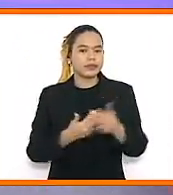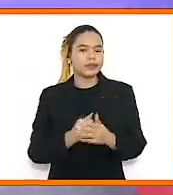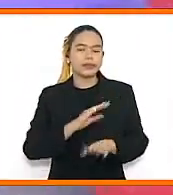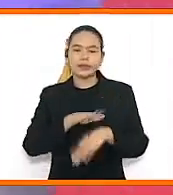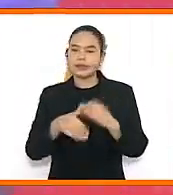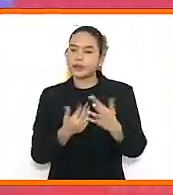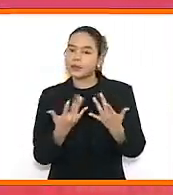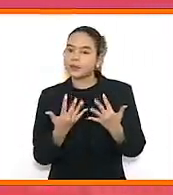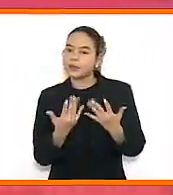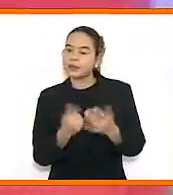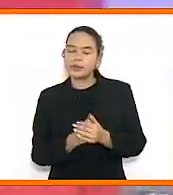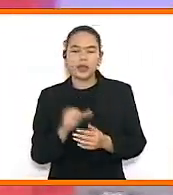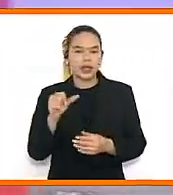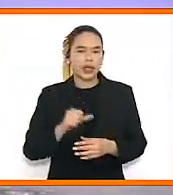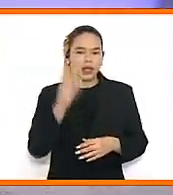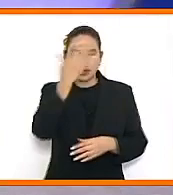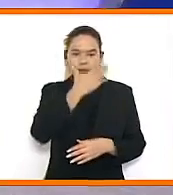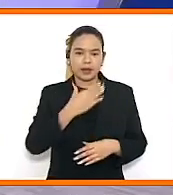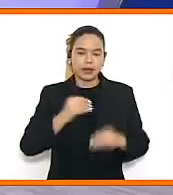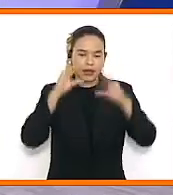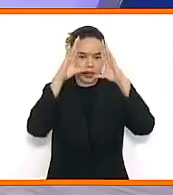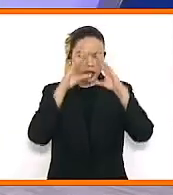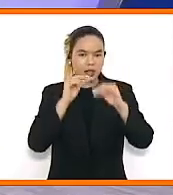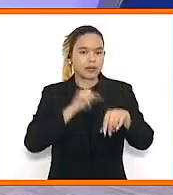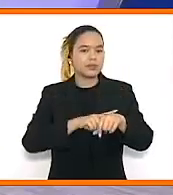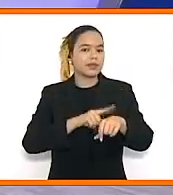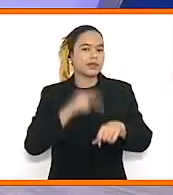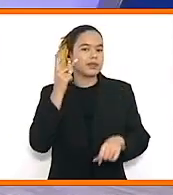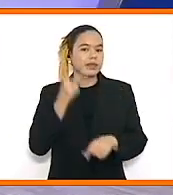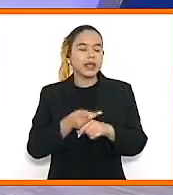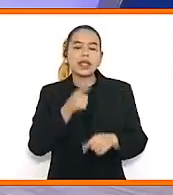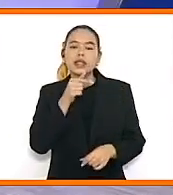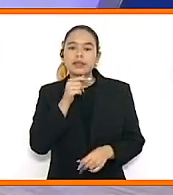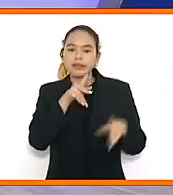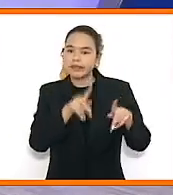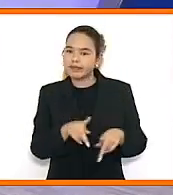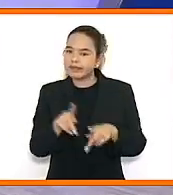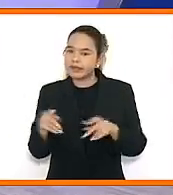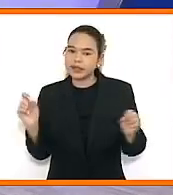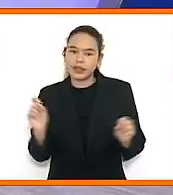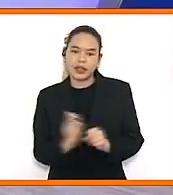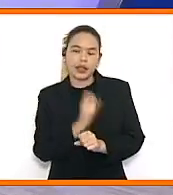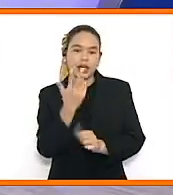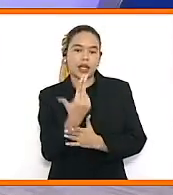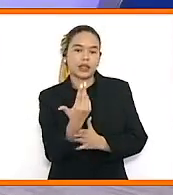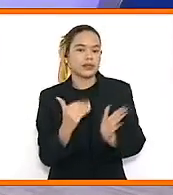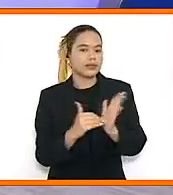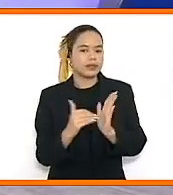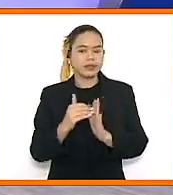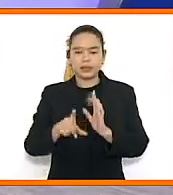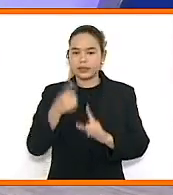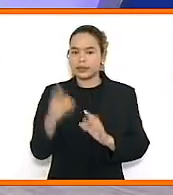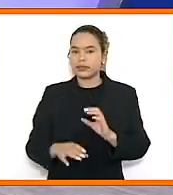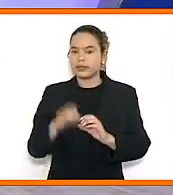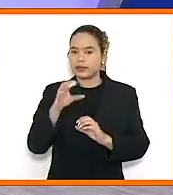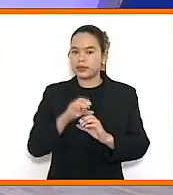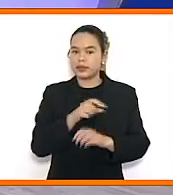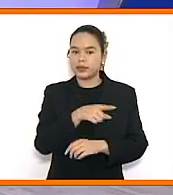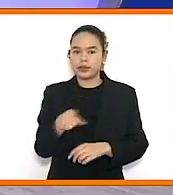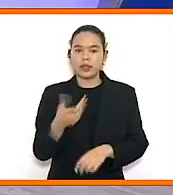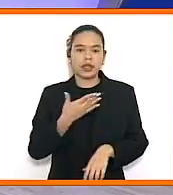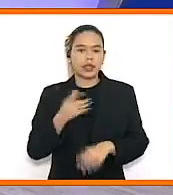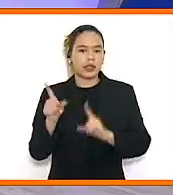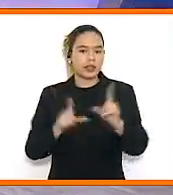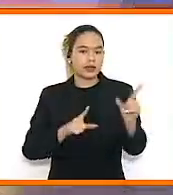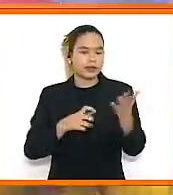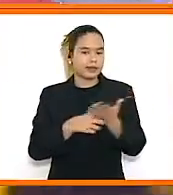todos esperamos en esta linda noche. Y vamos a saber quién se llevará esos 13 millones de lempiras con su jugada doble. Espero tengan